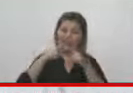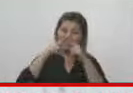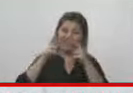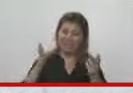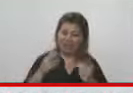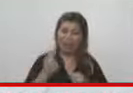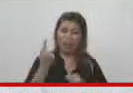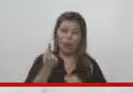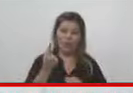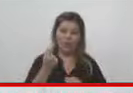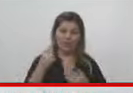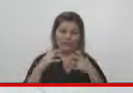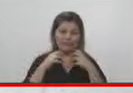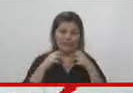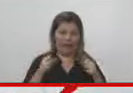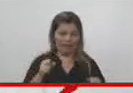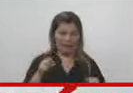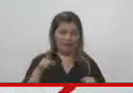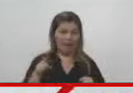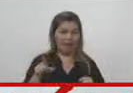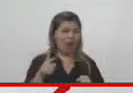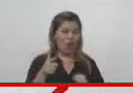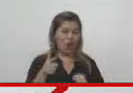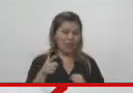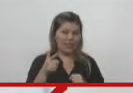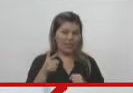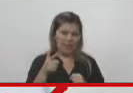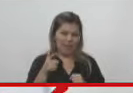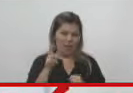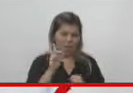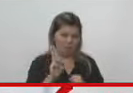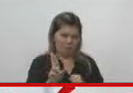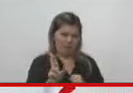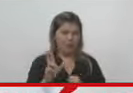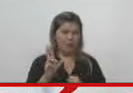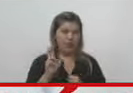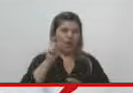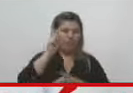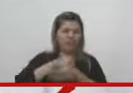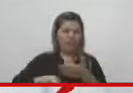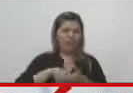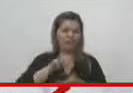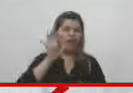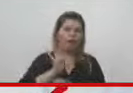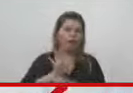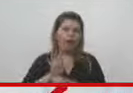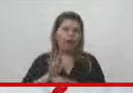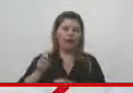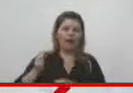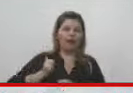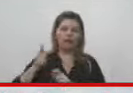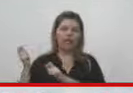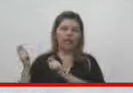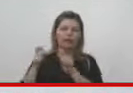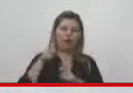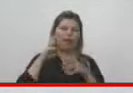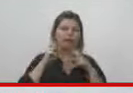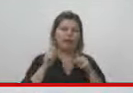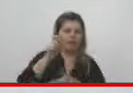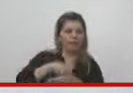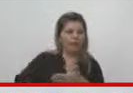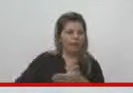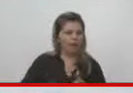secretaria, que arrogándose facultades que no tiene, firmó por la canciller Mondino. Entonces ese requisito formal tampoco